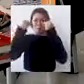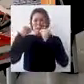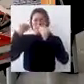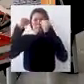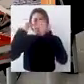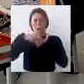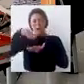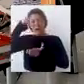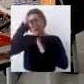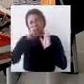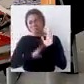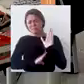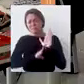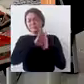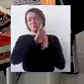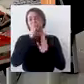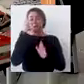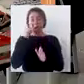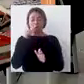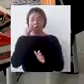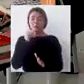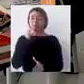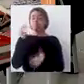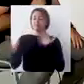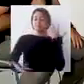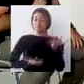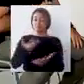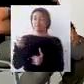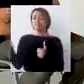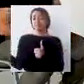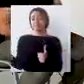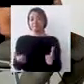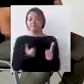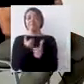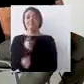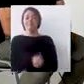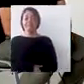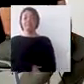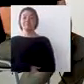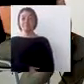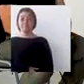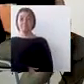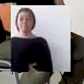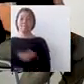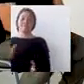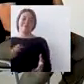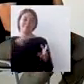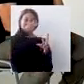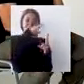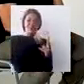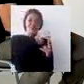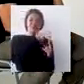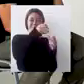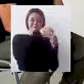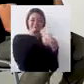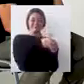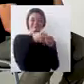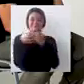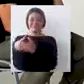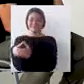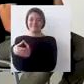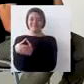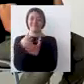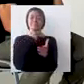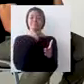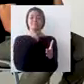y pues ha sido muy bien recepcionada. Pues entonces, con estas dos experiencias, Club del Cómic y Club del